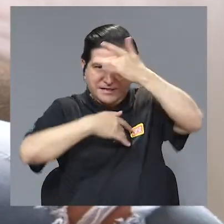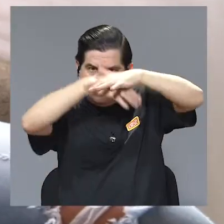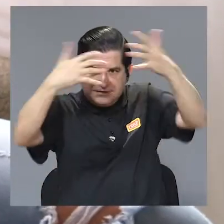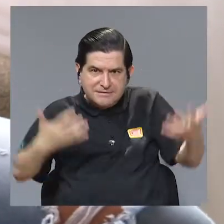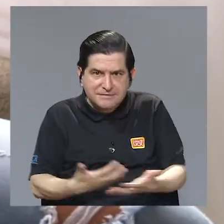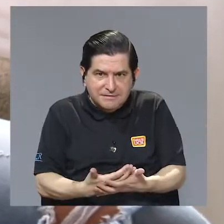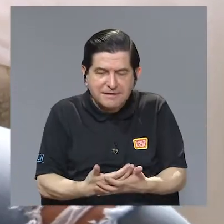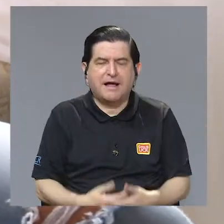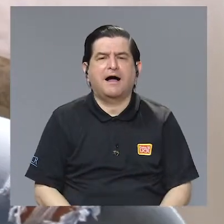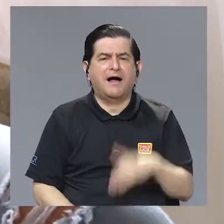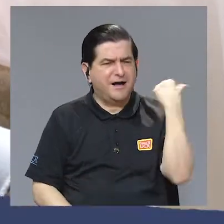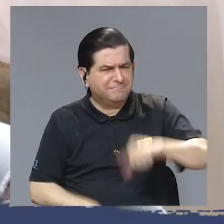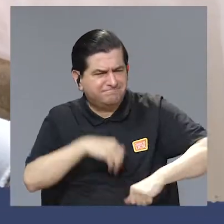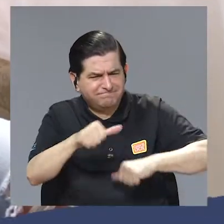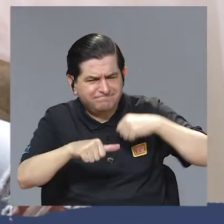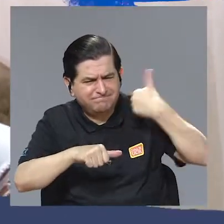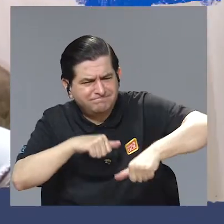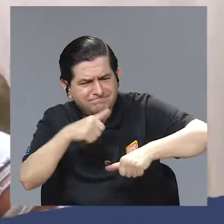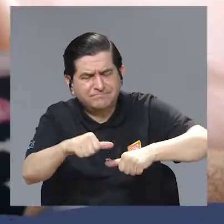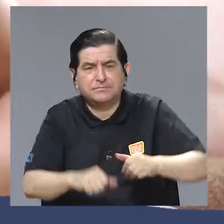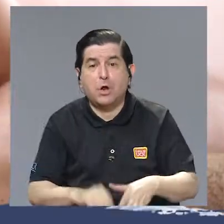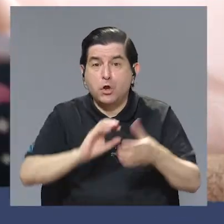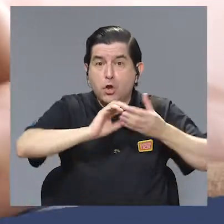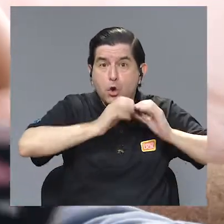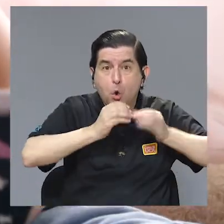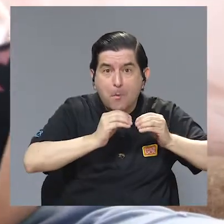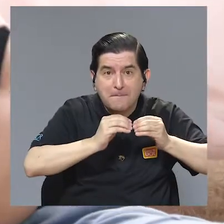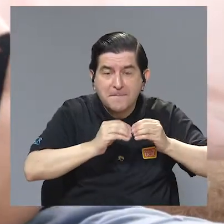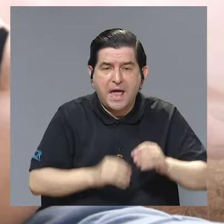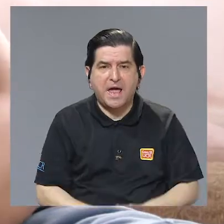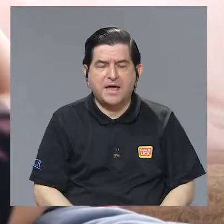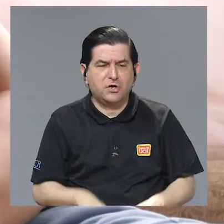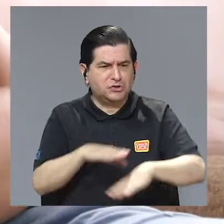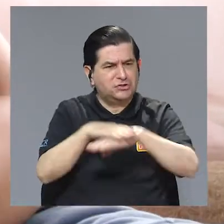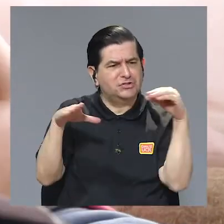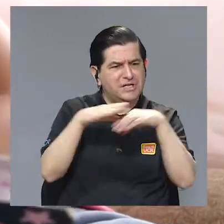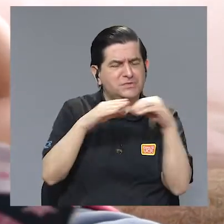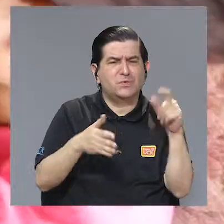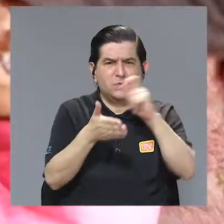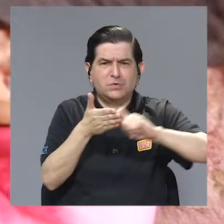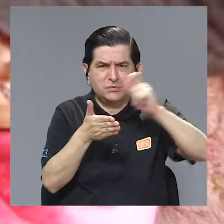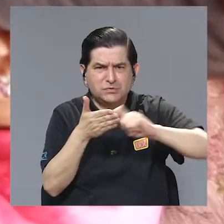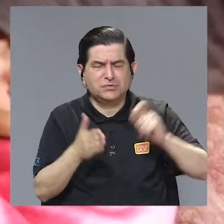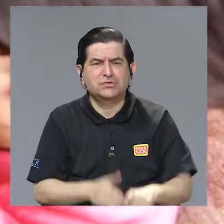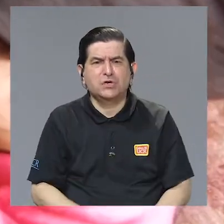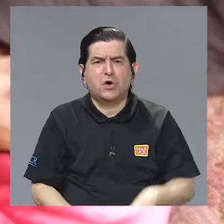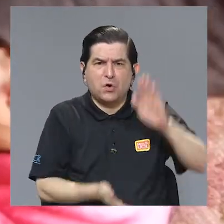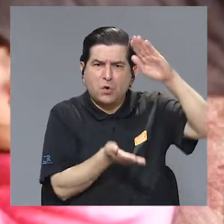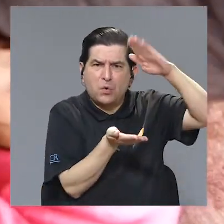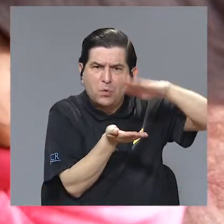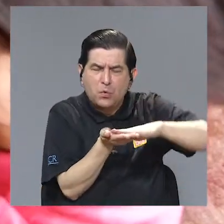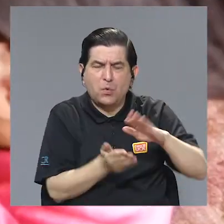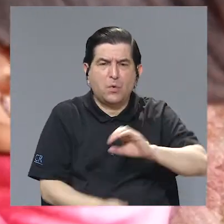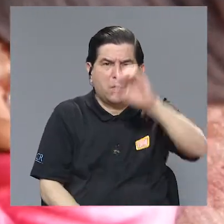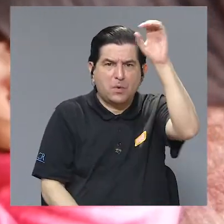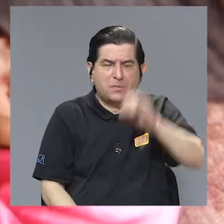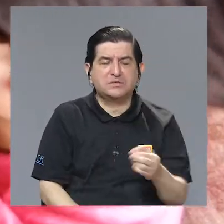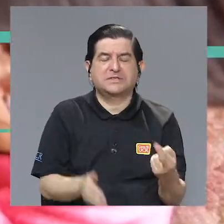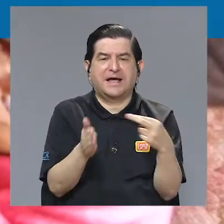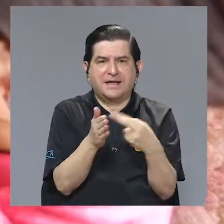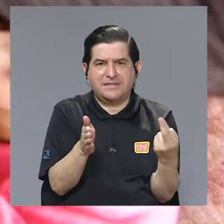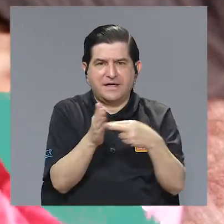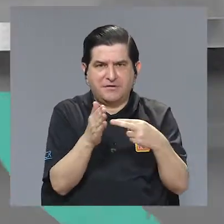pandemia, hay que luchar para que los números en cuanto a exclusión escolar desciendan, también para el